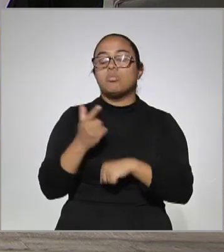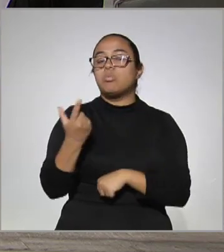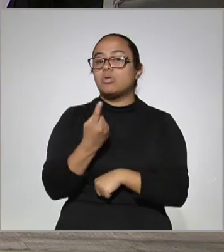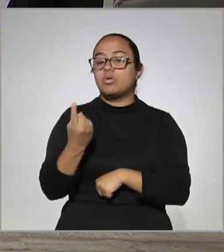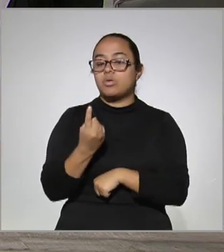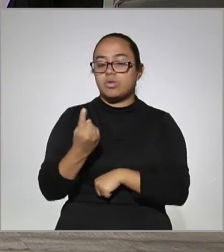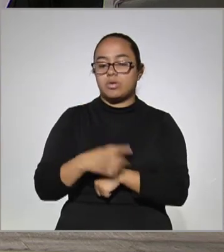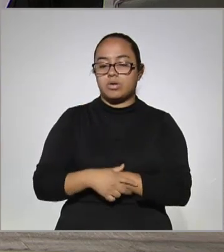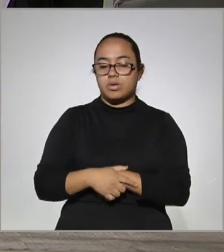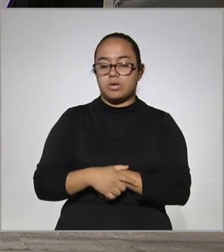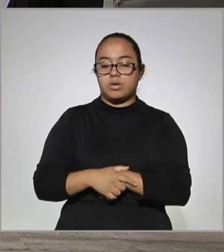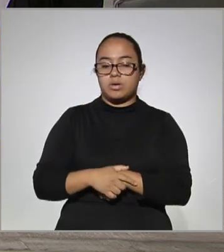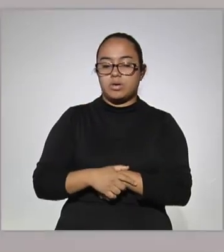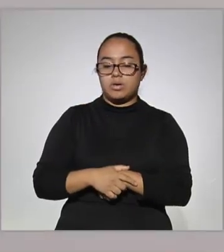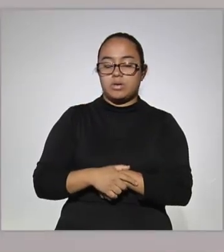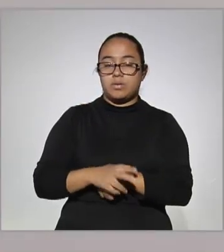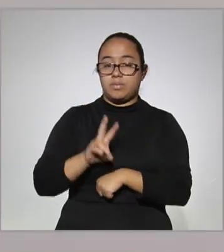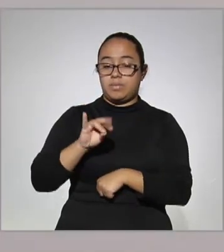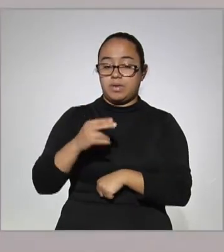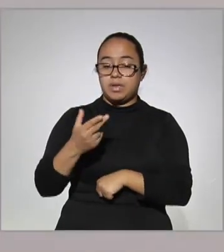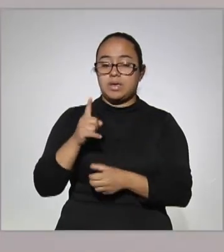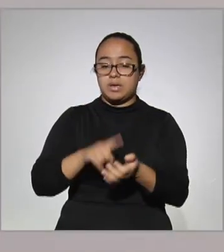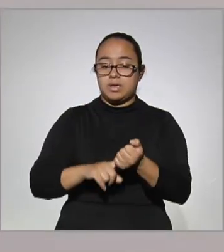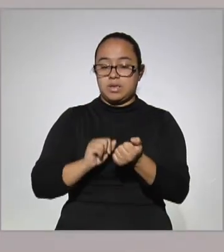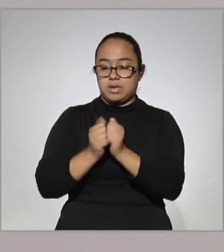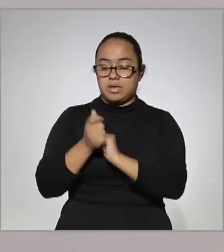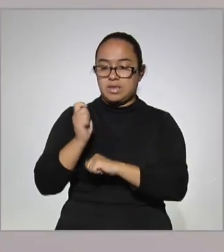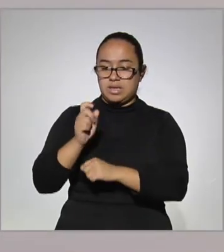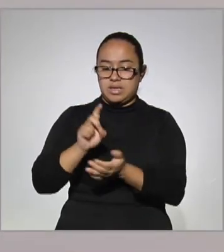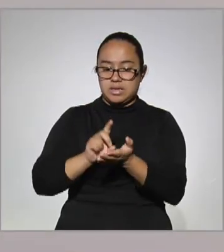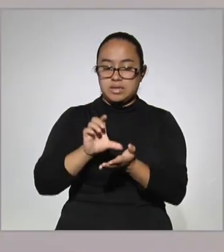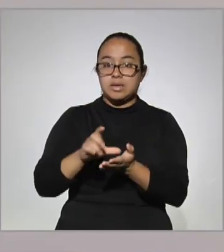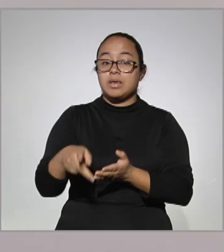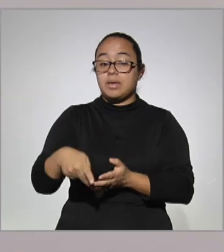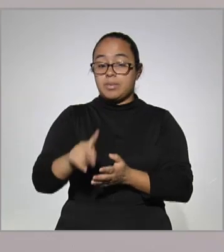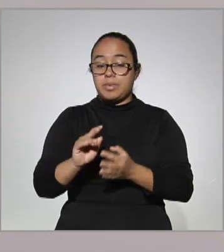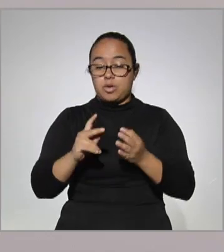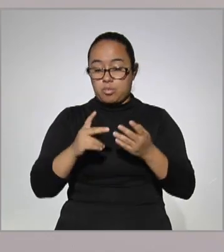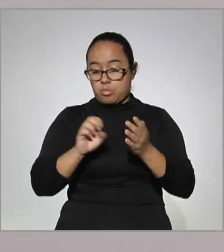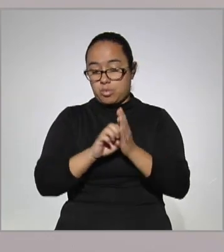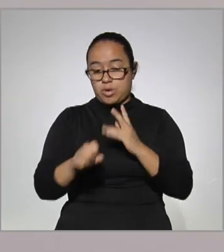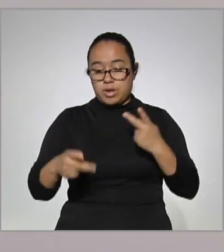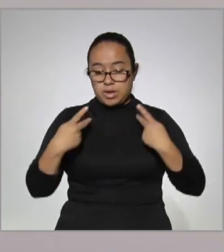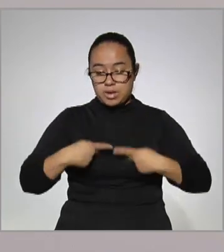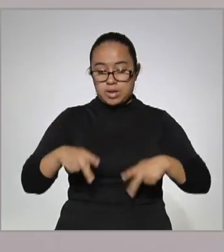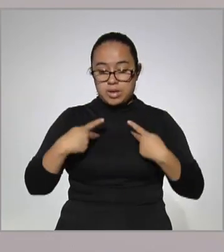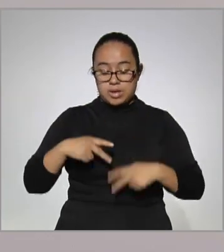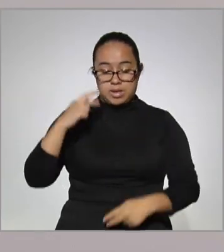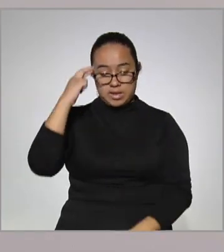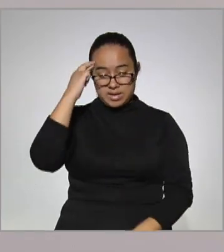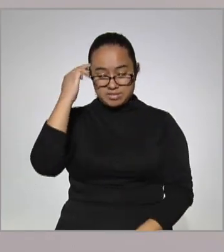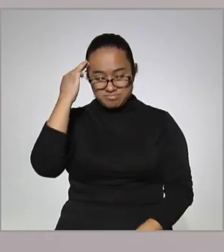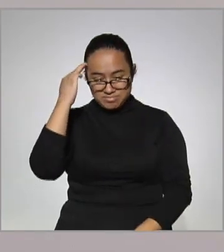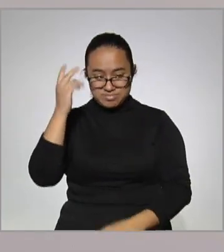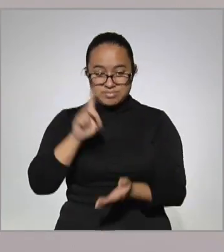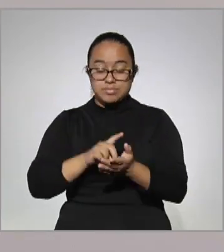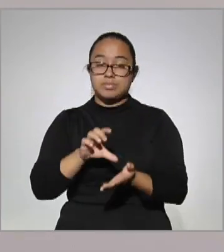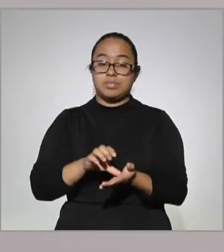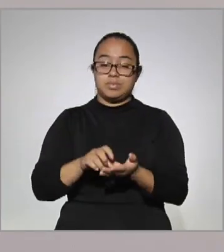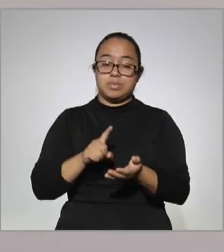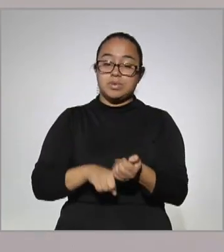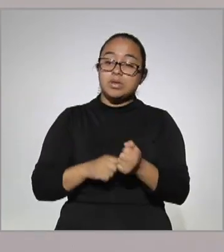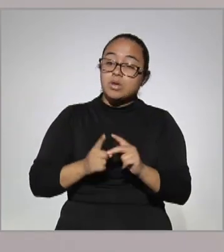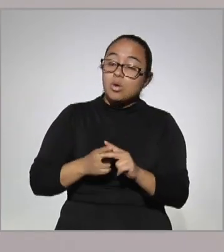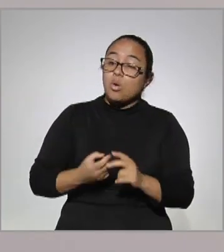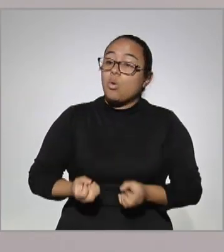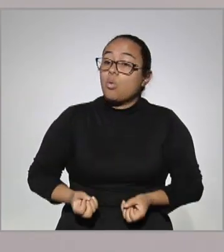parte de HIV y eso nos causa una discapacidad realmente, pero las personas que tienen alguna alteración de la marcha mental, etcétera, no existen